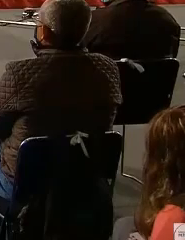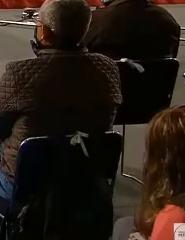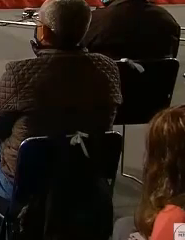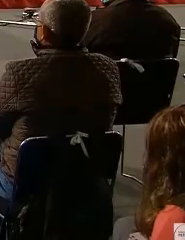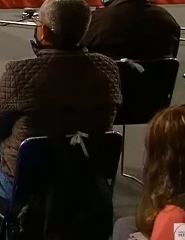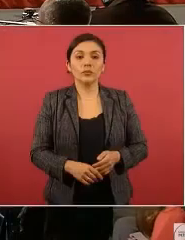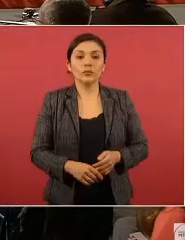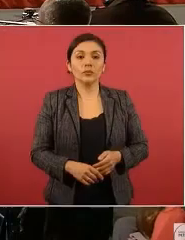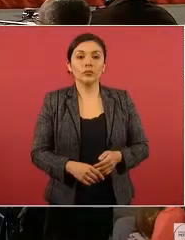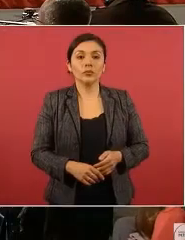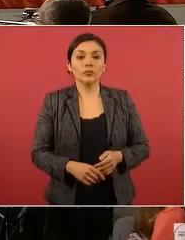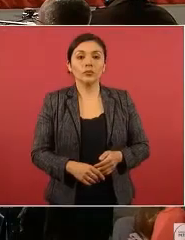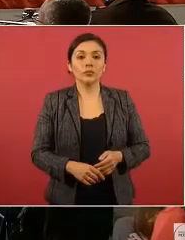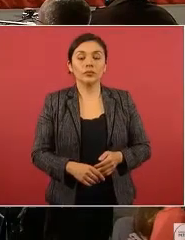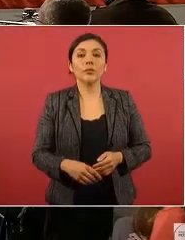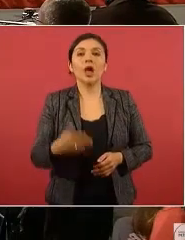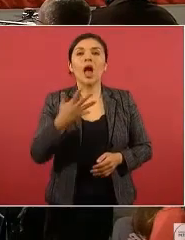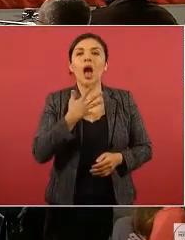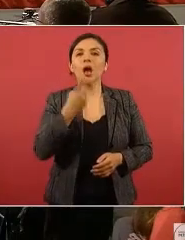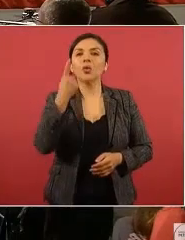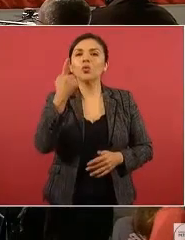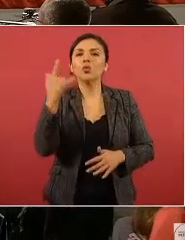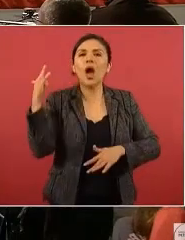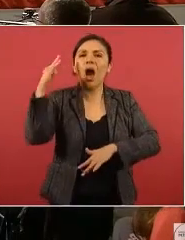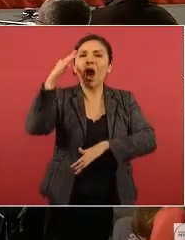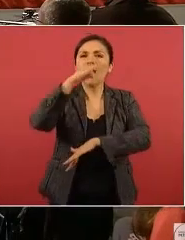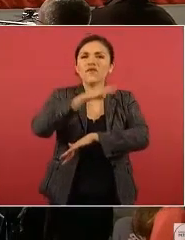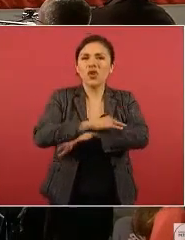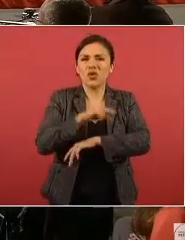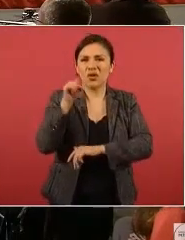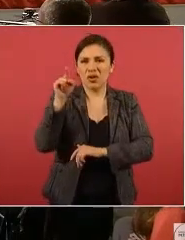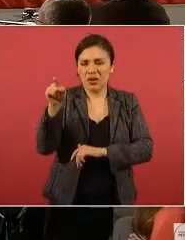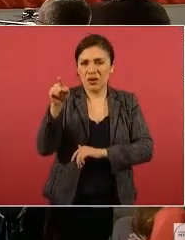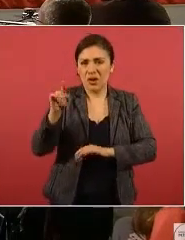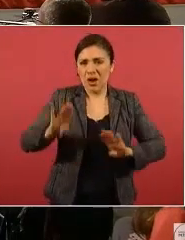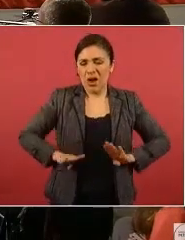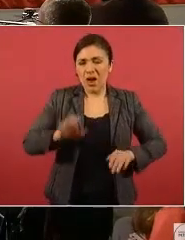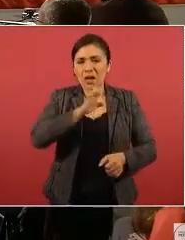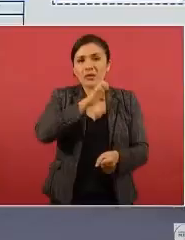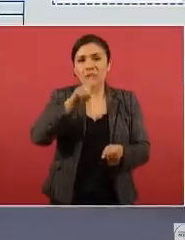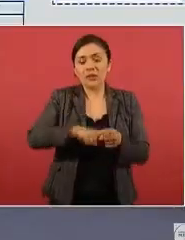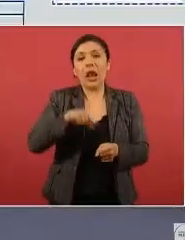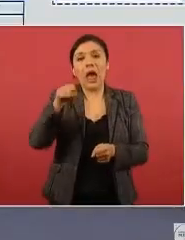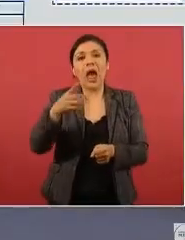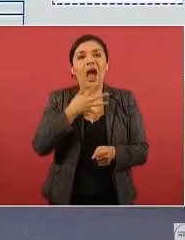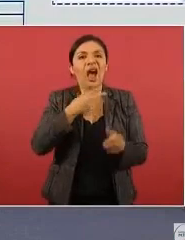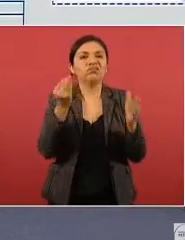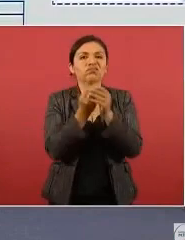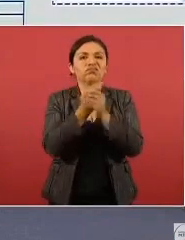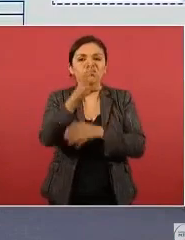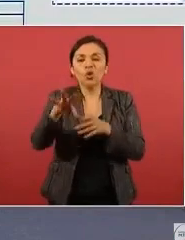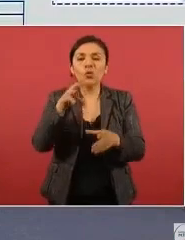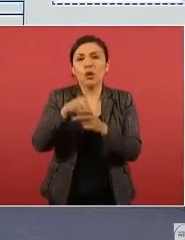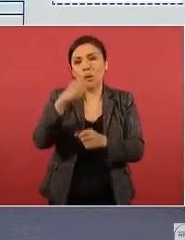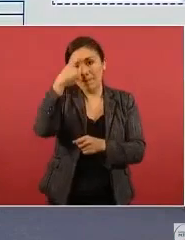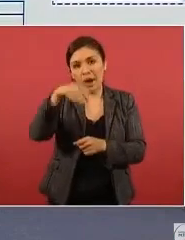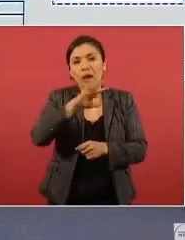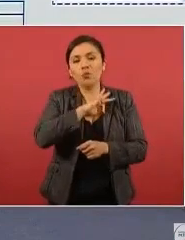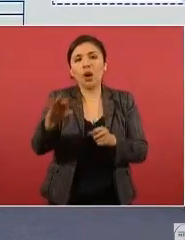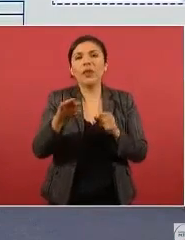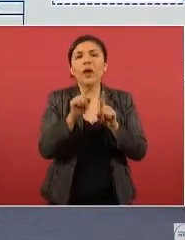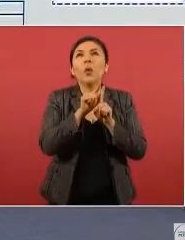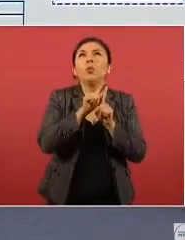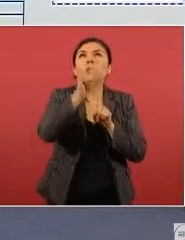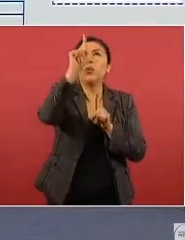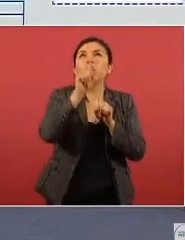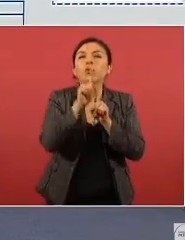y un avión keener el avión es el que tenemos equipado para poder hacer el bombardeo de